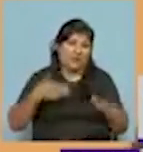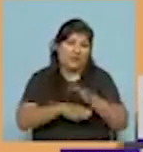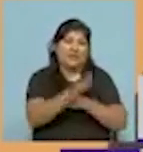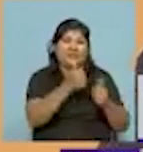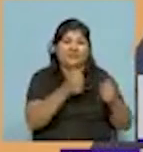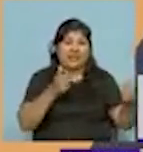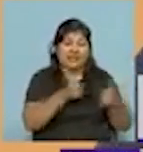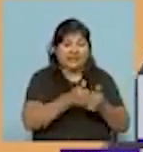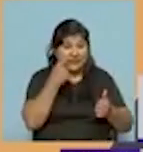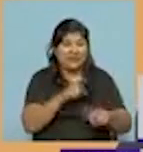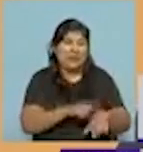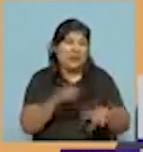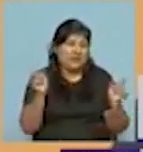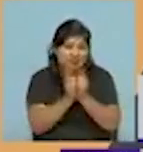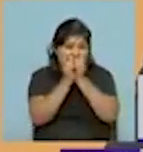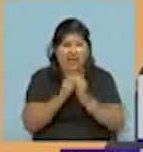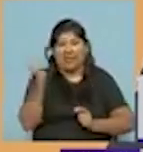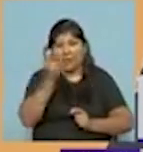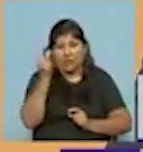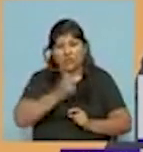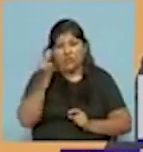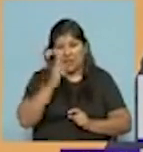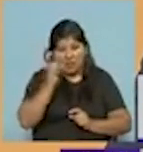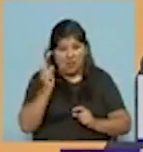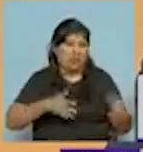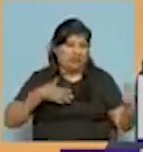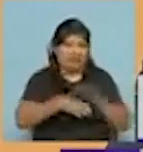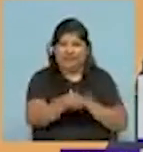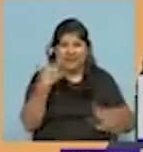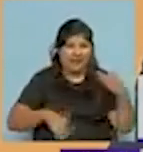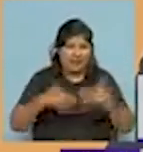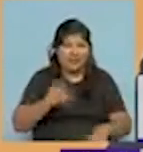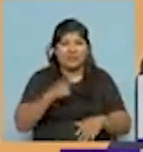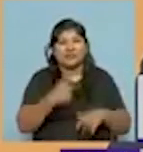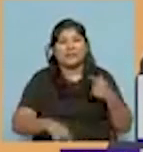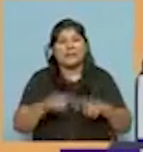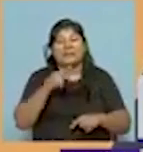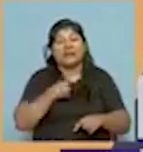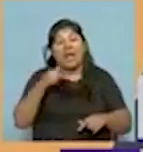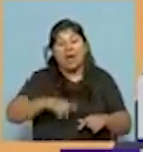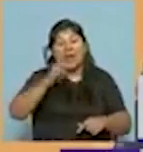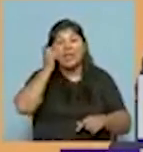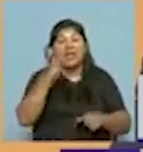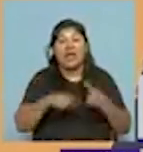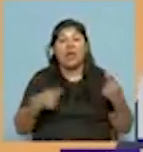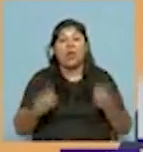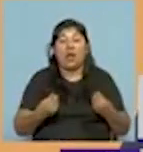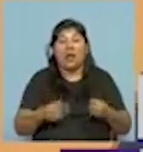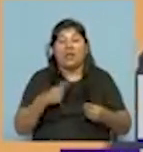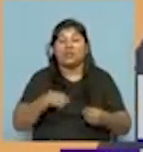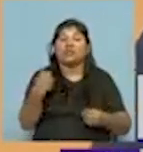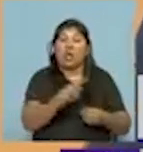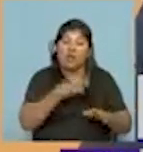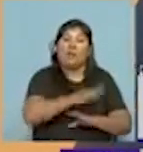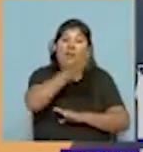y tres minutos entonces estamos como mucho más ágiles en ese caso y ahora la idea era poder nos acercar a los distintos